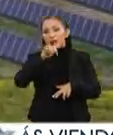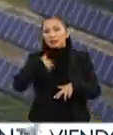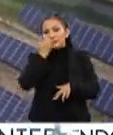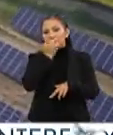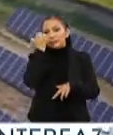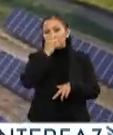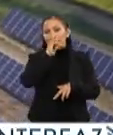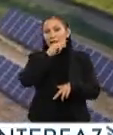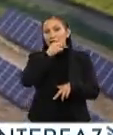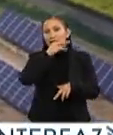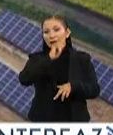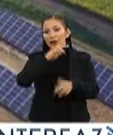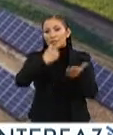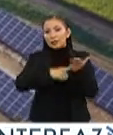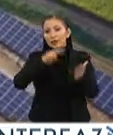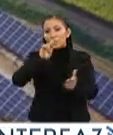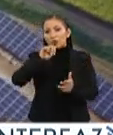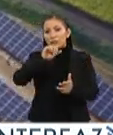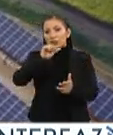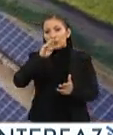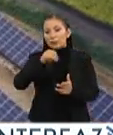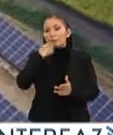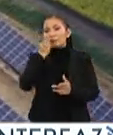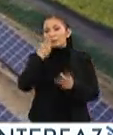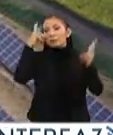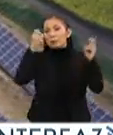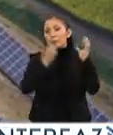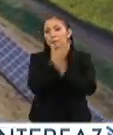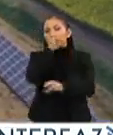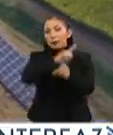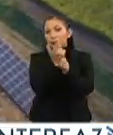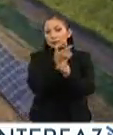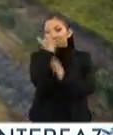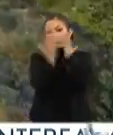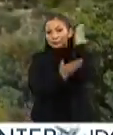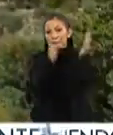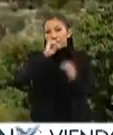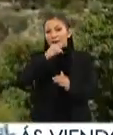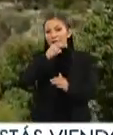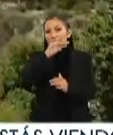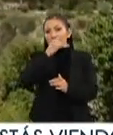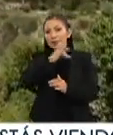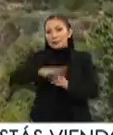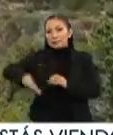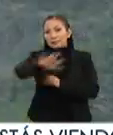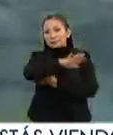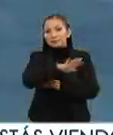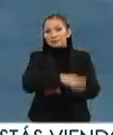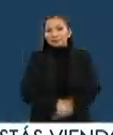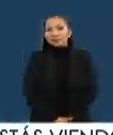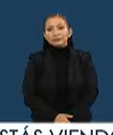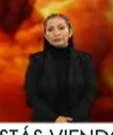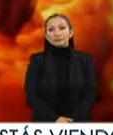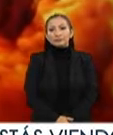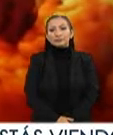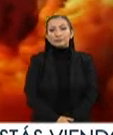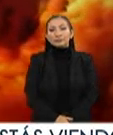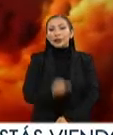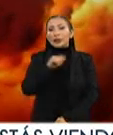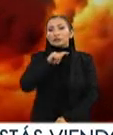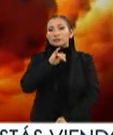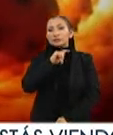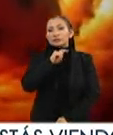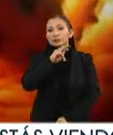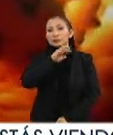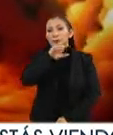la Facultad de Ingeniería de la UNAM para hablarnos de la nueva licenciatura en Ingeniería Ambiental. Antonio